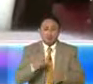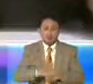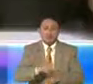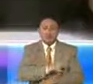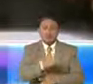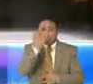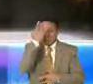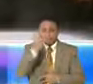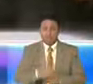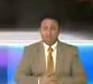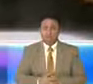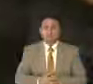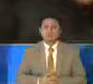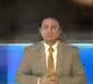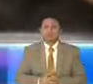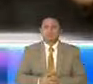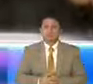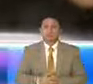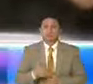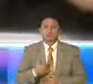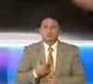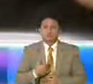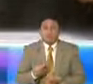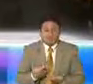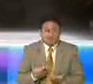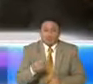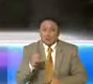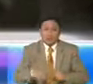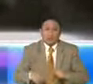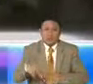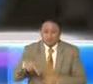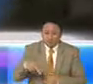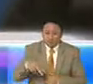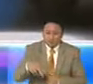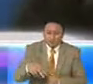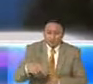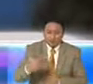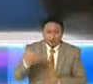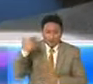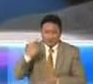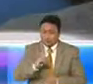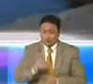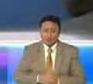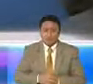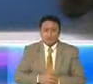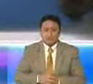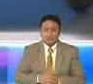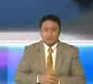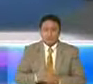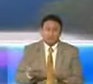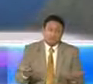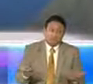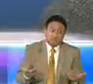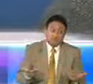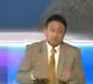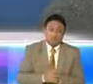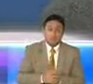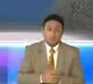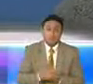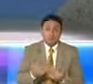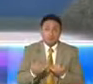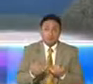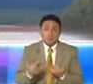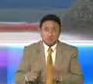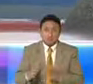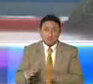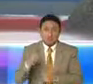condición. Ya no puedo movilizarme igual, ya no puedo ser igual que antes. Bueno, uno se ha dejado en su